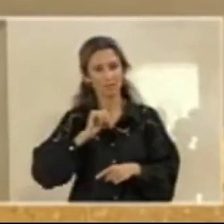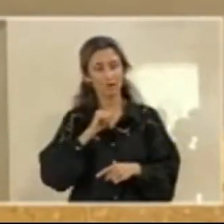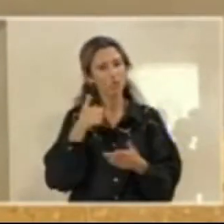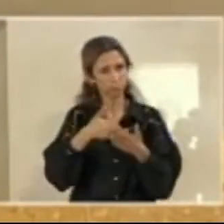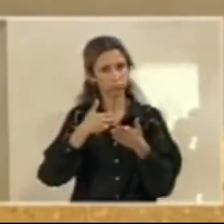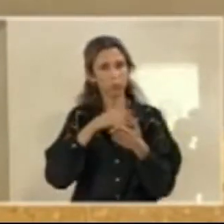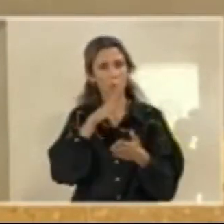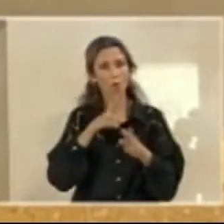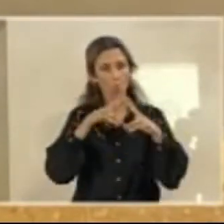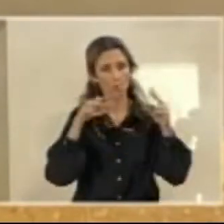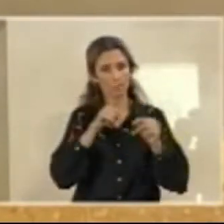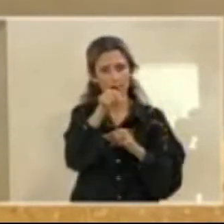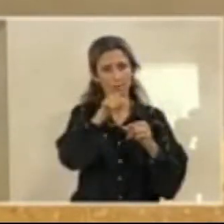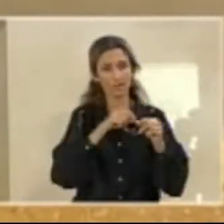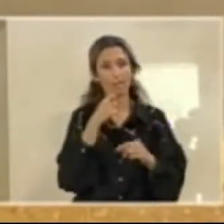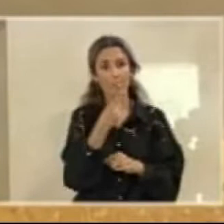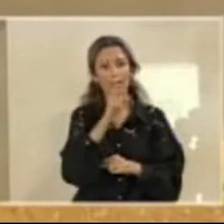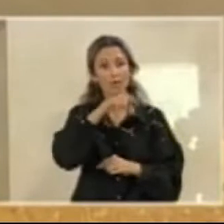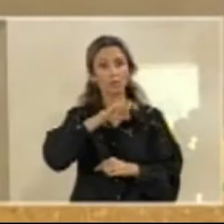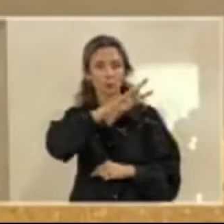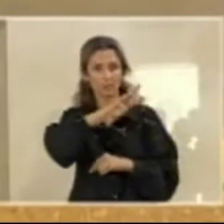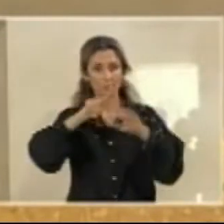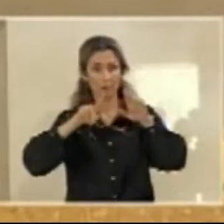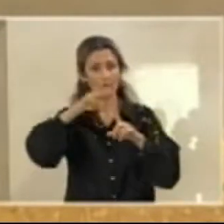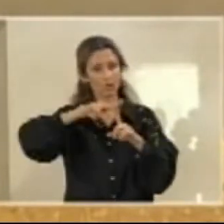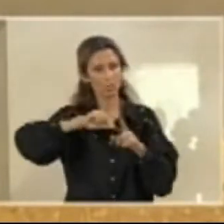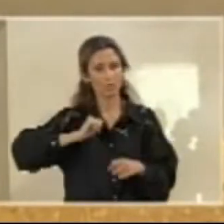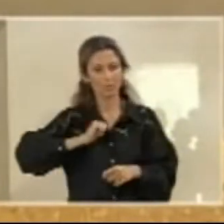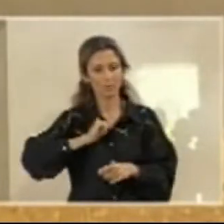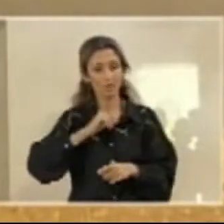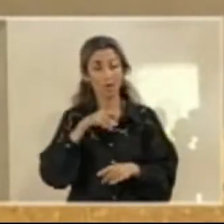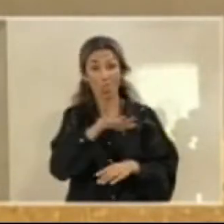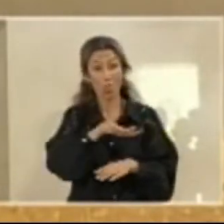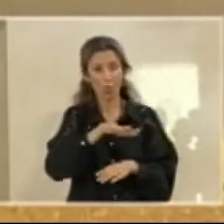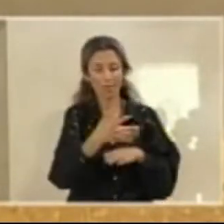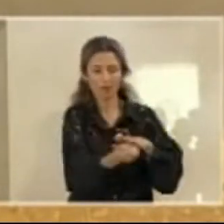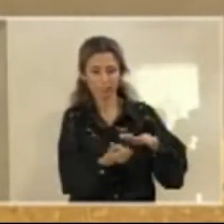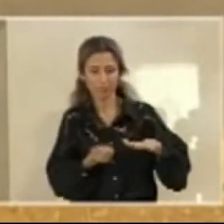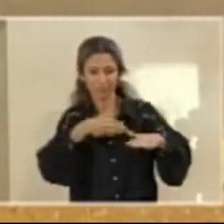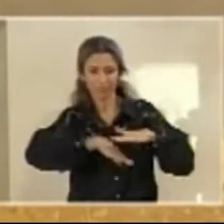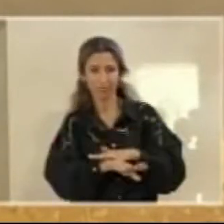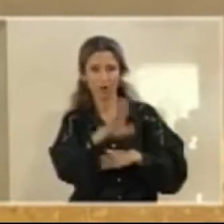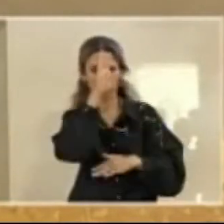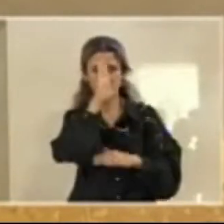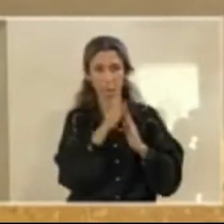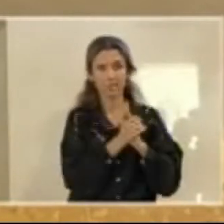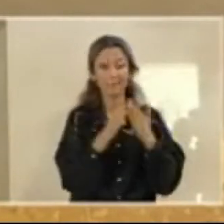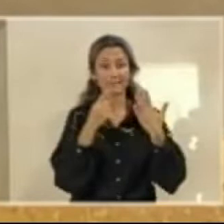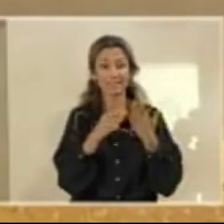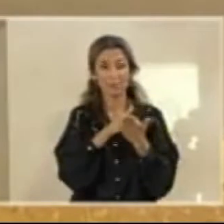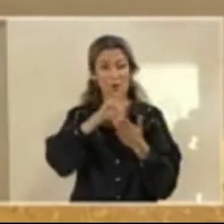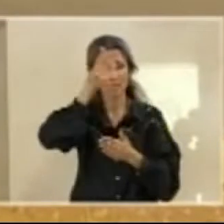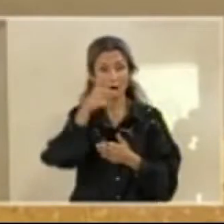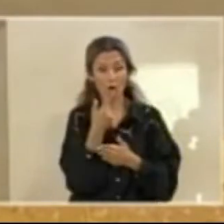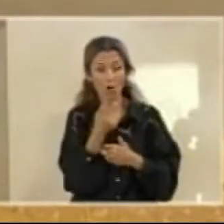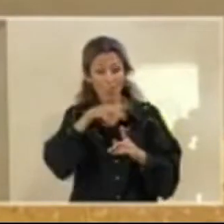la udez 1.126 facturas falsas hablaban de la factura en un cajón había seis millones de euros en facturas en un cajón